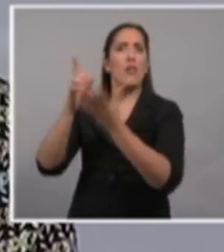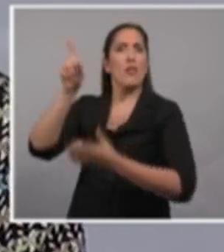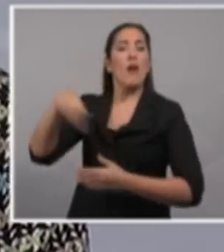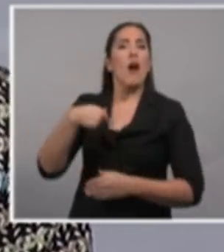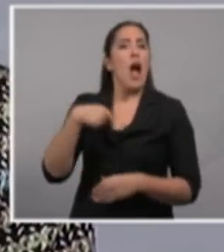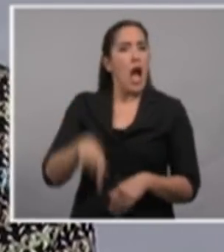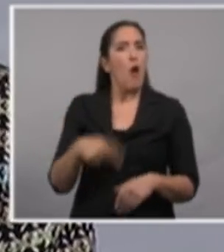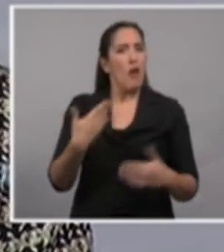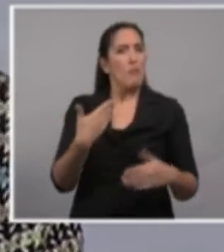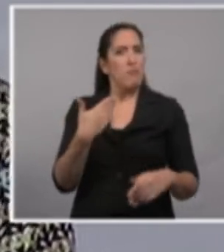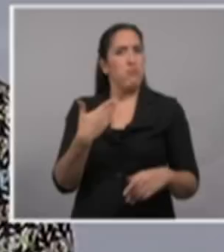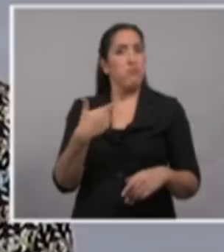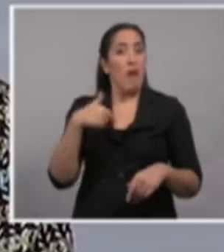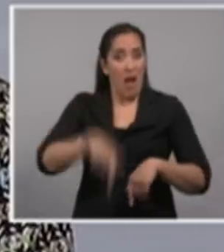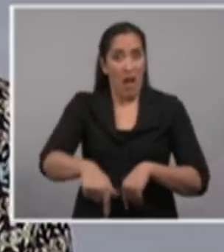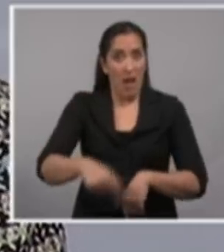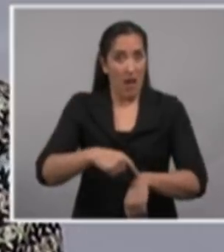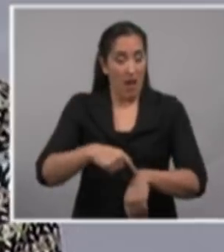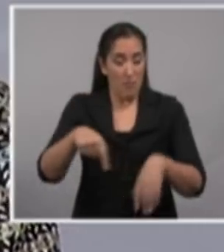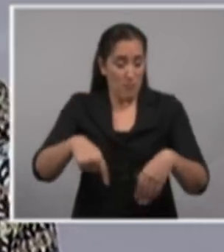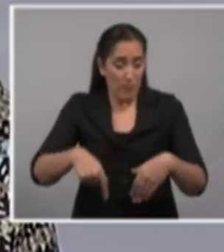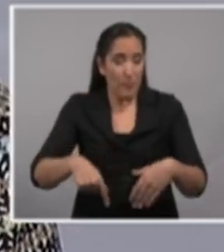Estamos entonces aquí también